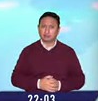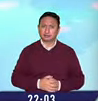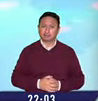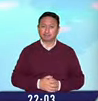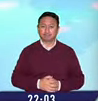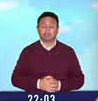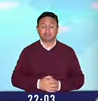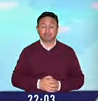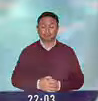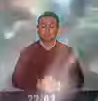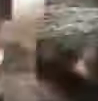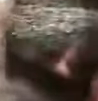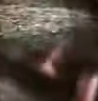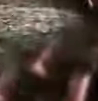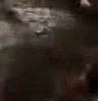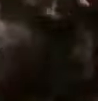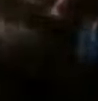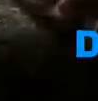Jaramillo.